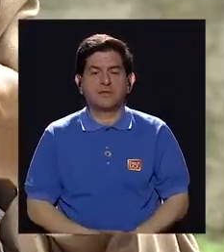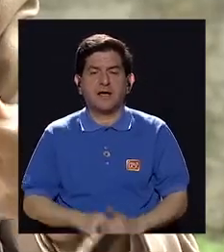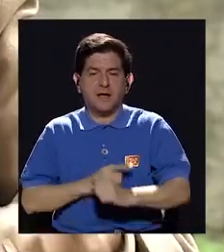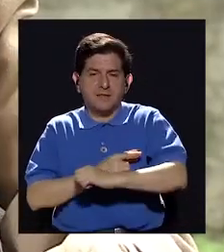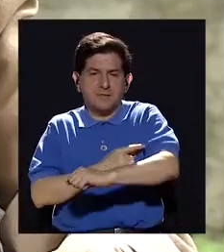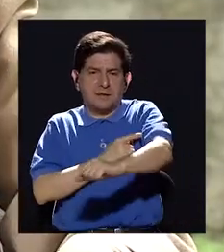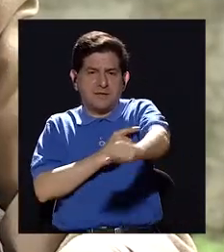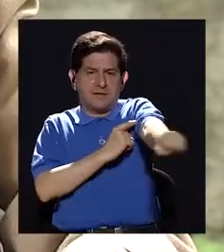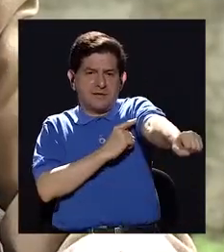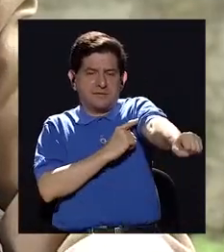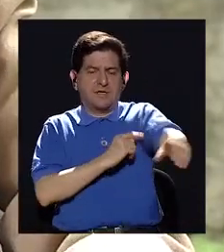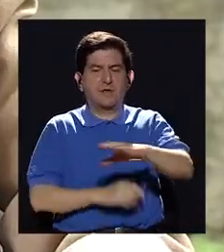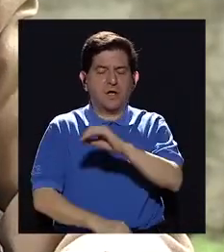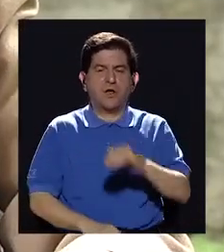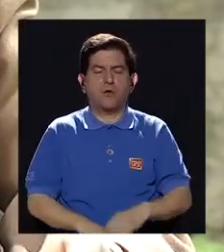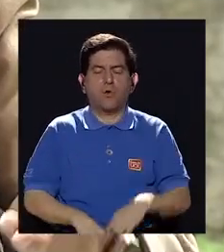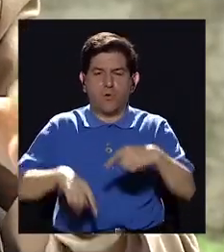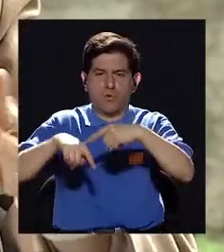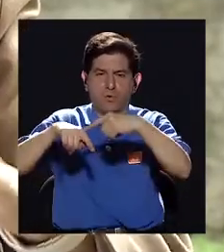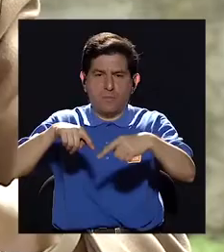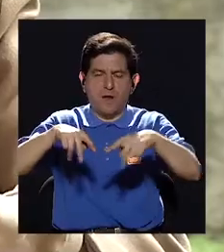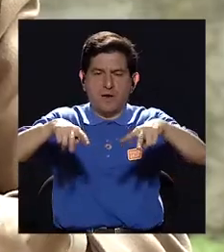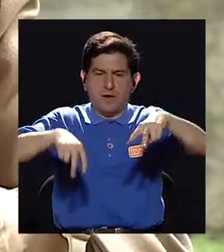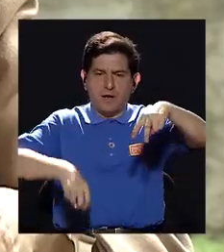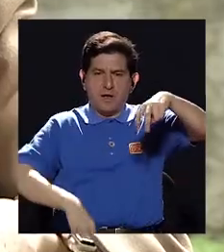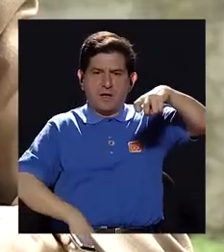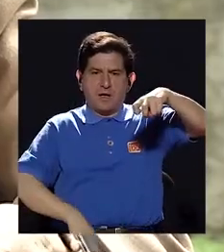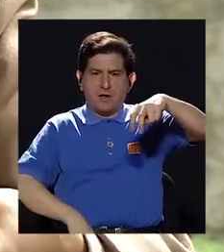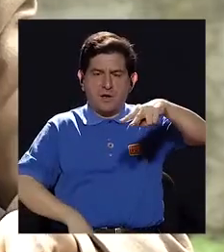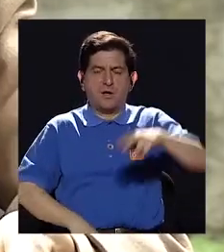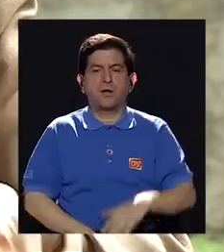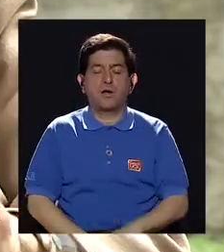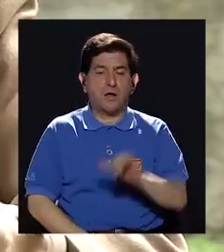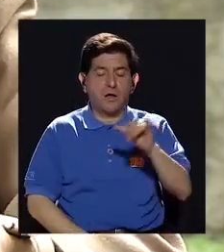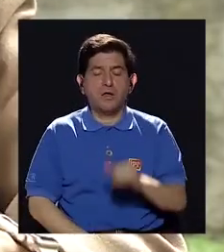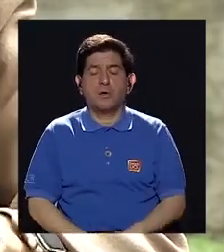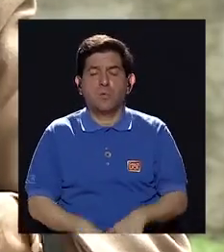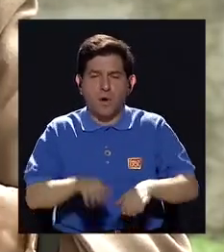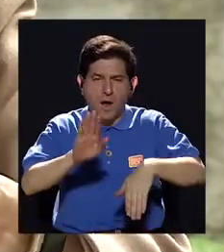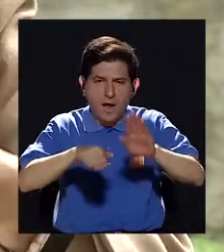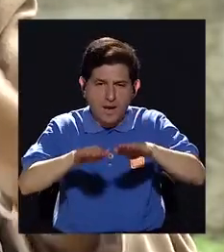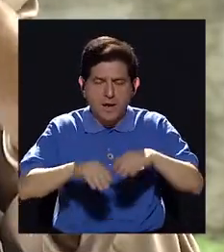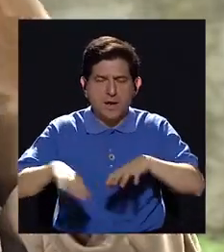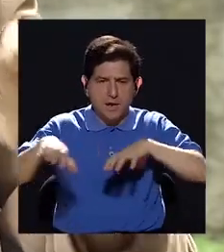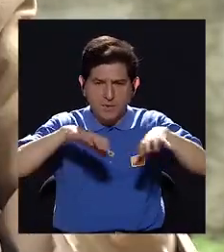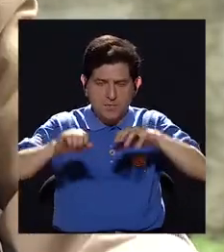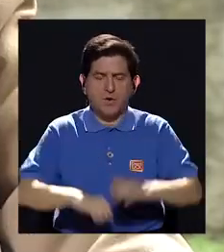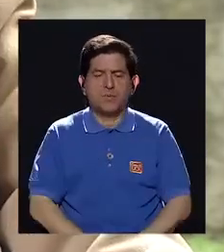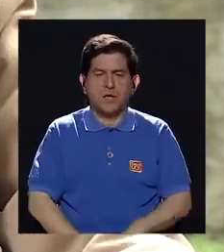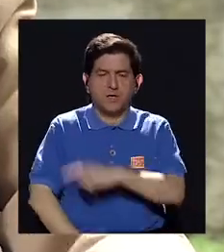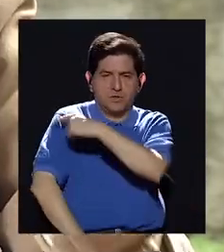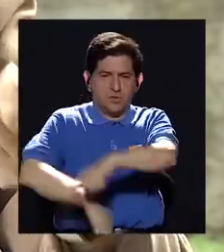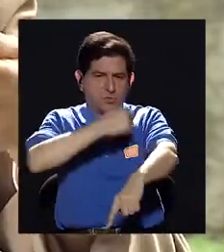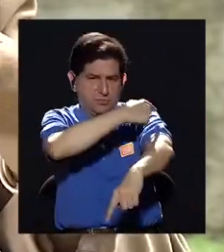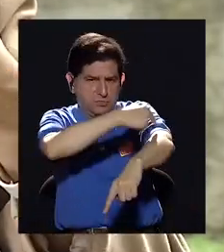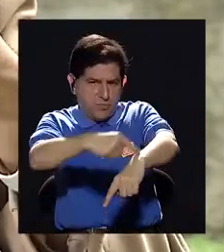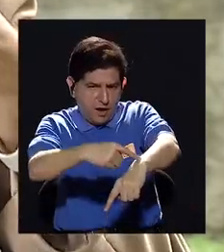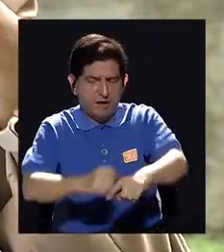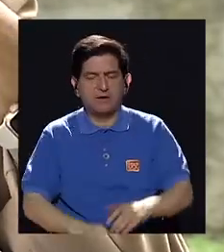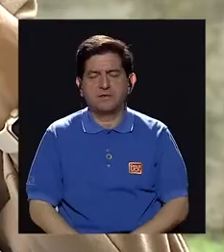extender, flexionar la pierna, movimientos del pie rotatorios, movimientos de los